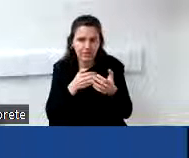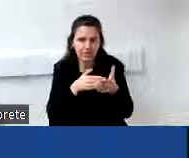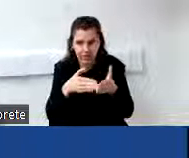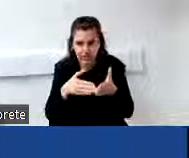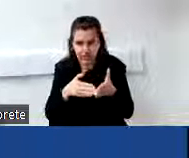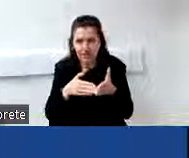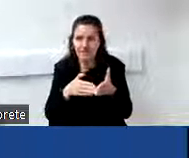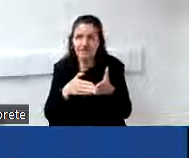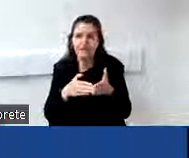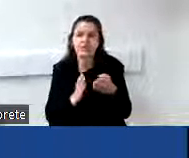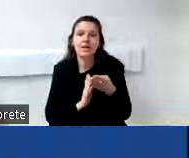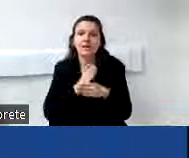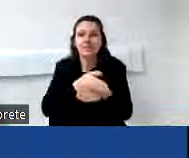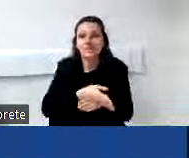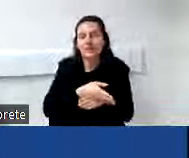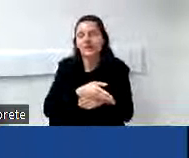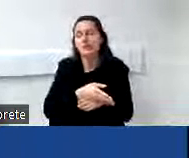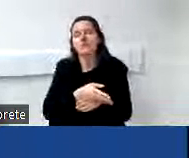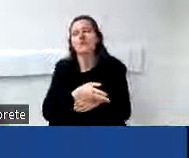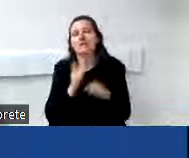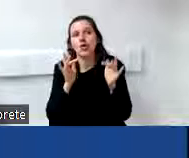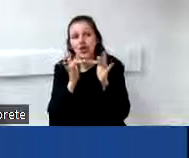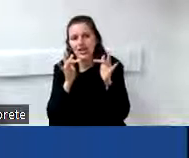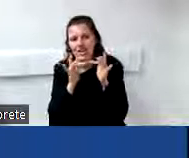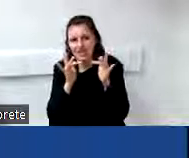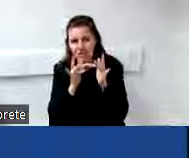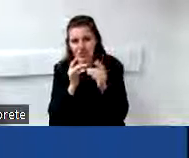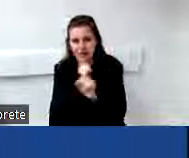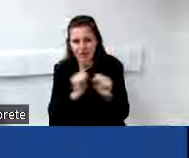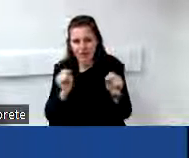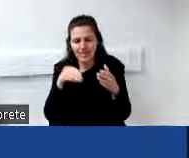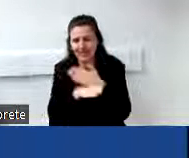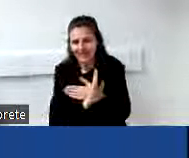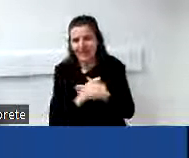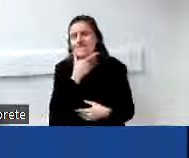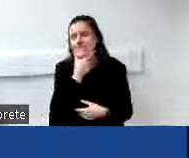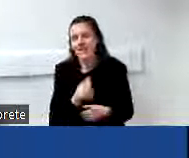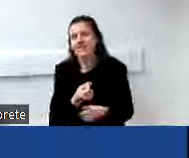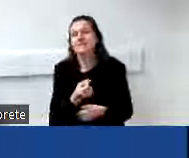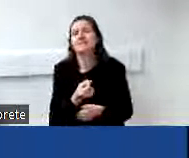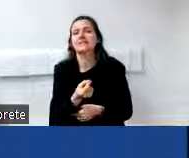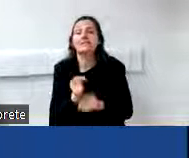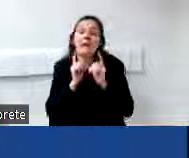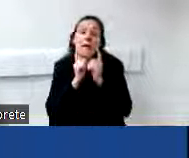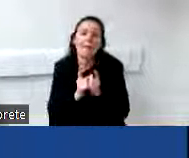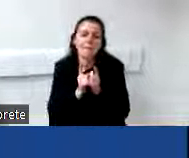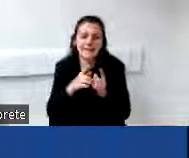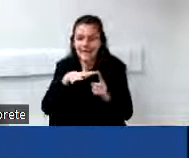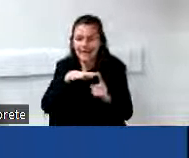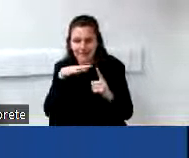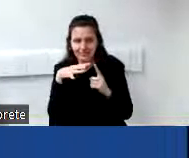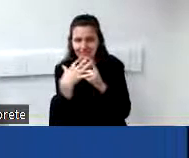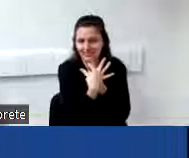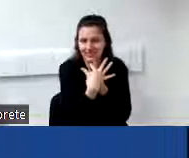ingresos, cómo estos se conectan con la edificación, y si hay itinerarios accesibles en ese caso. y los entornos próximos, que es un poco lo que ya les decía,